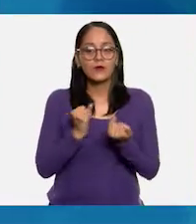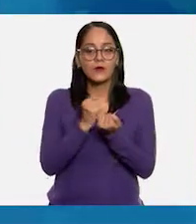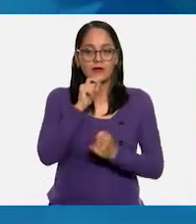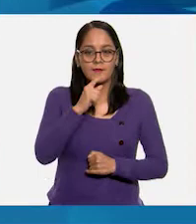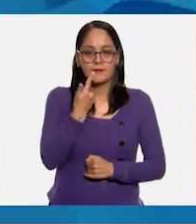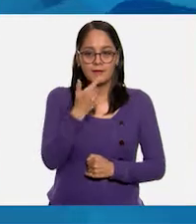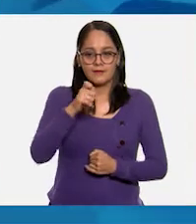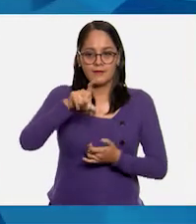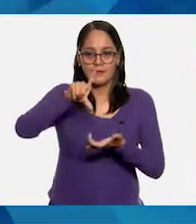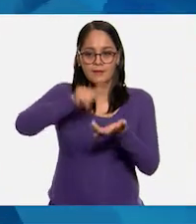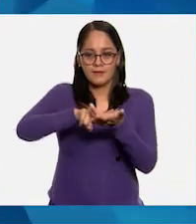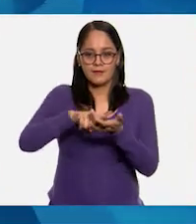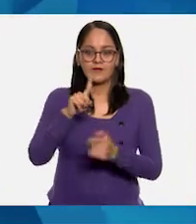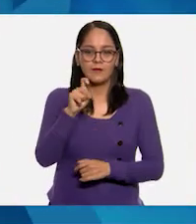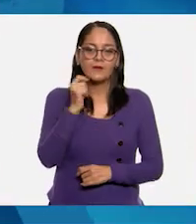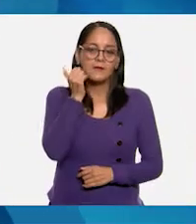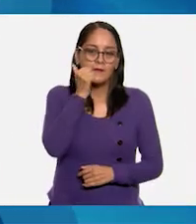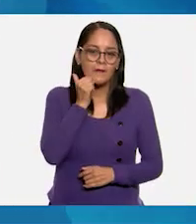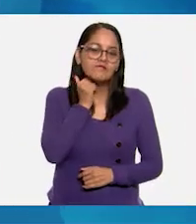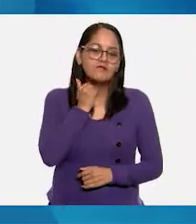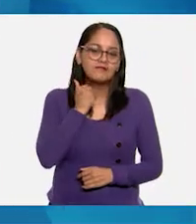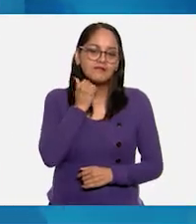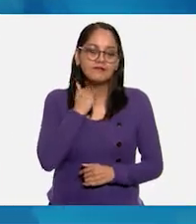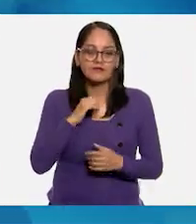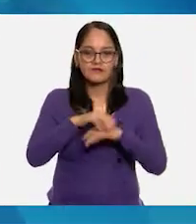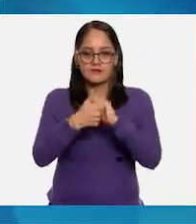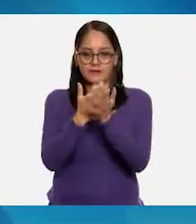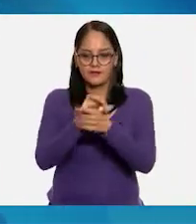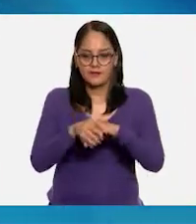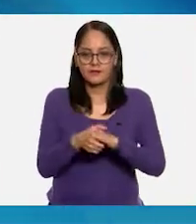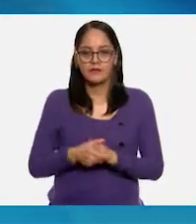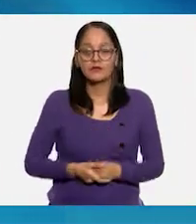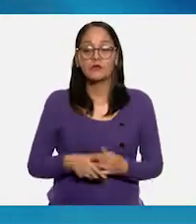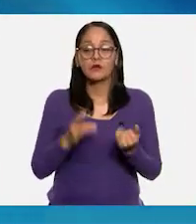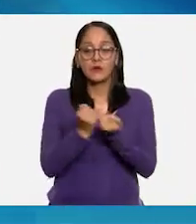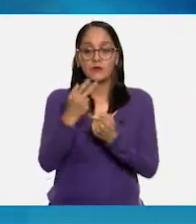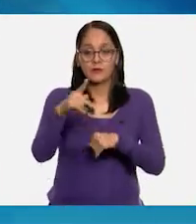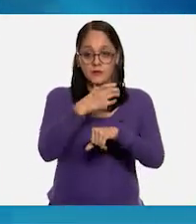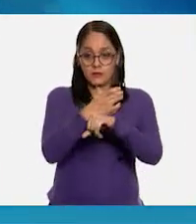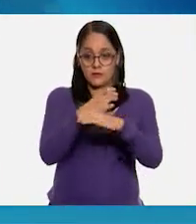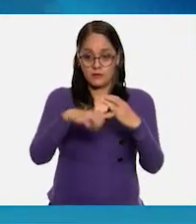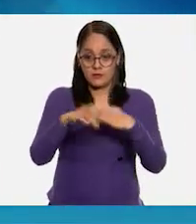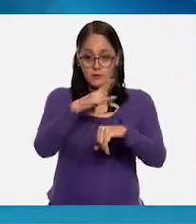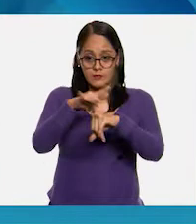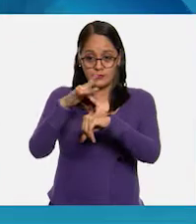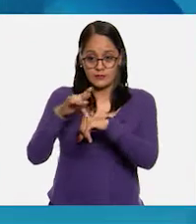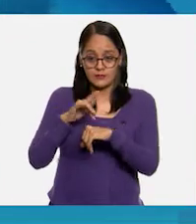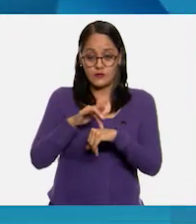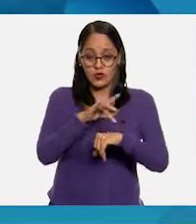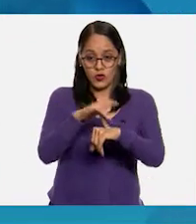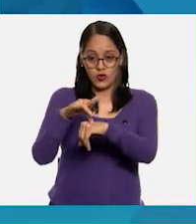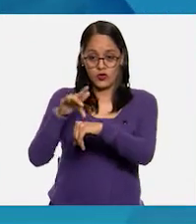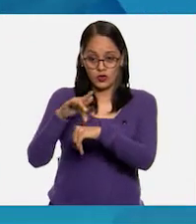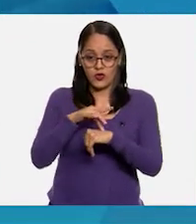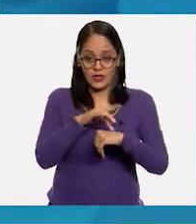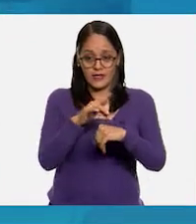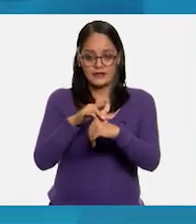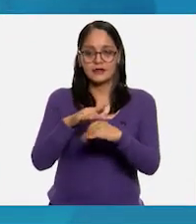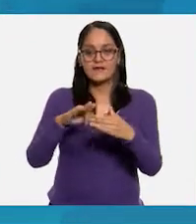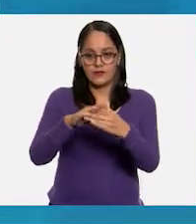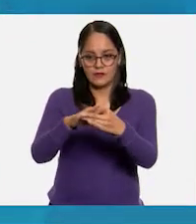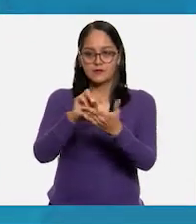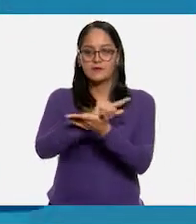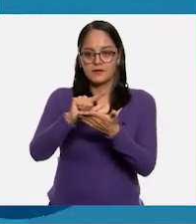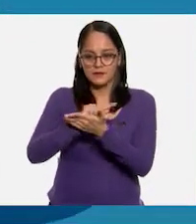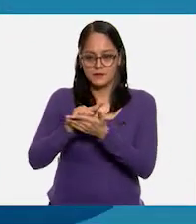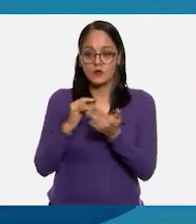aplica desinfectante a base de agua y alcohol. Desinfecta las superficies de los objetos que más utilizas. También